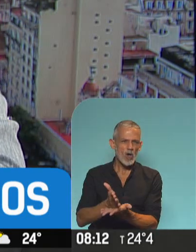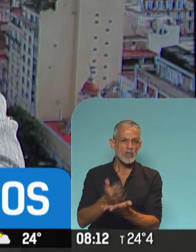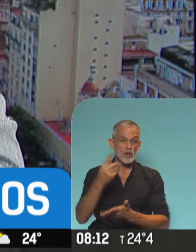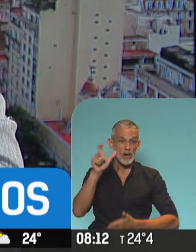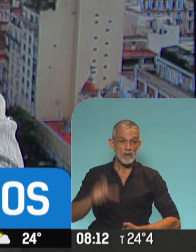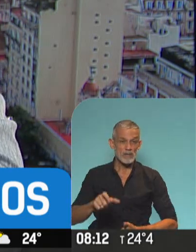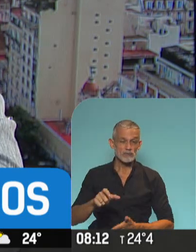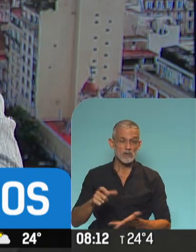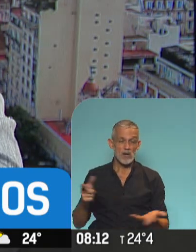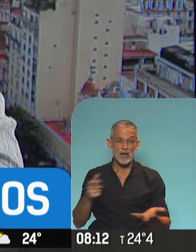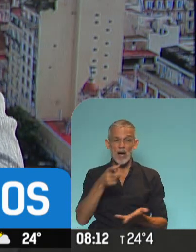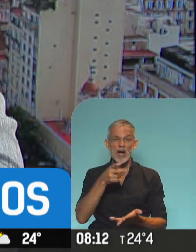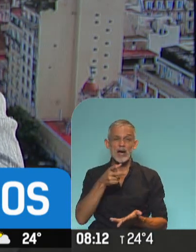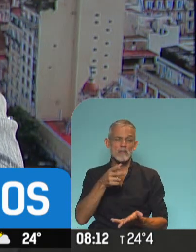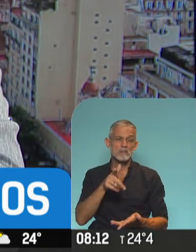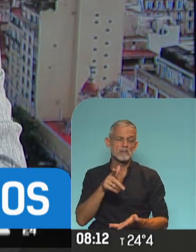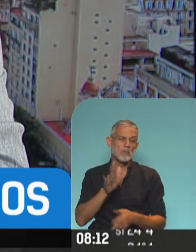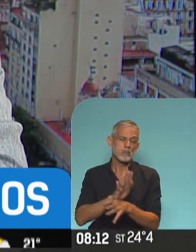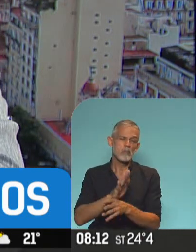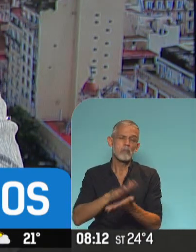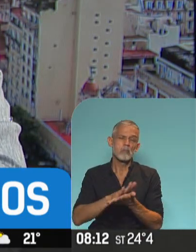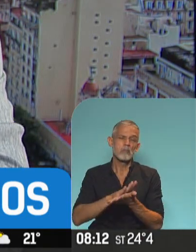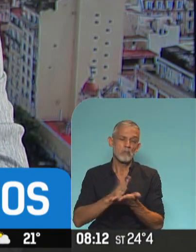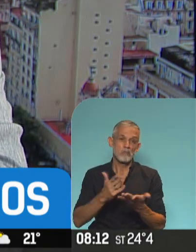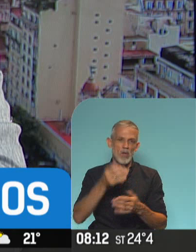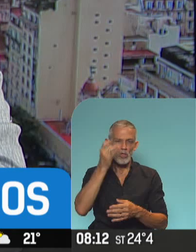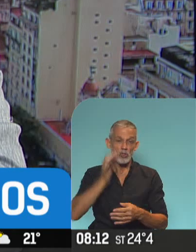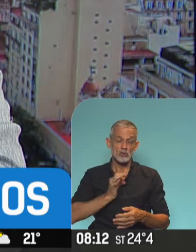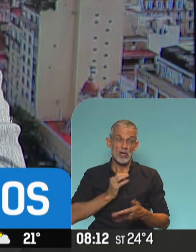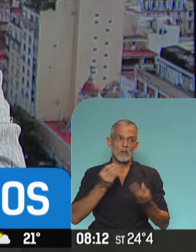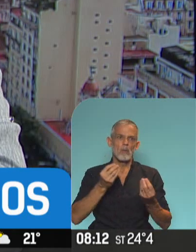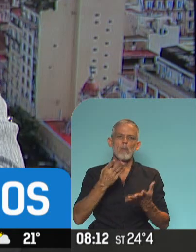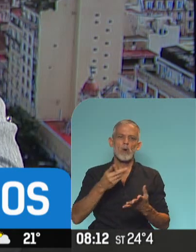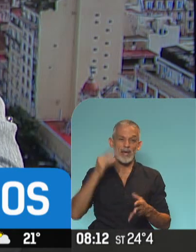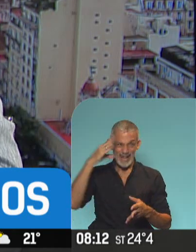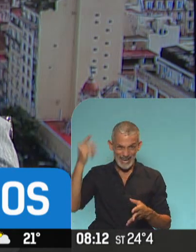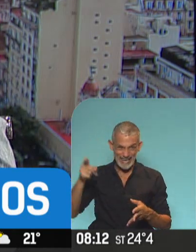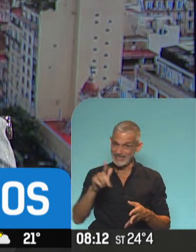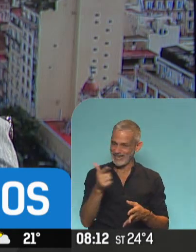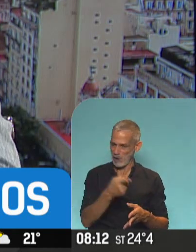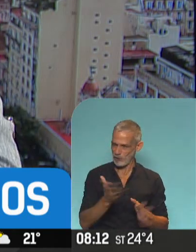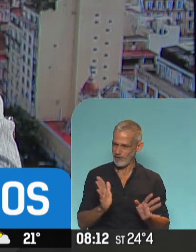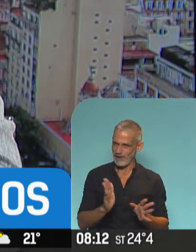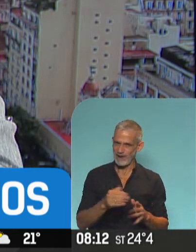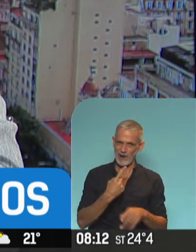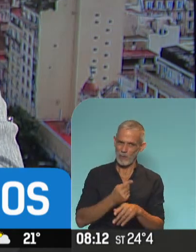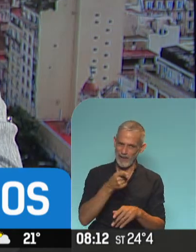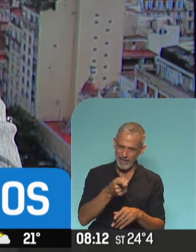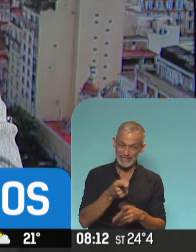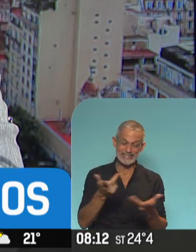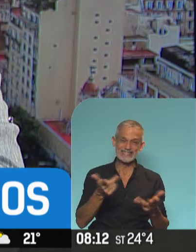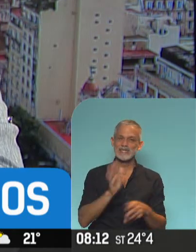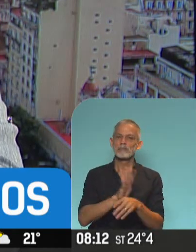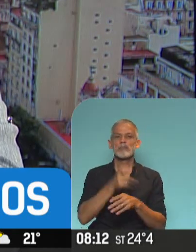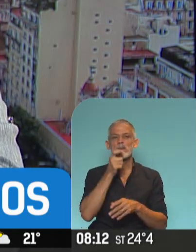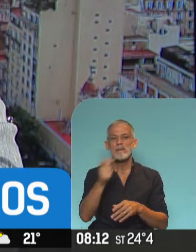en ausencia. O sea, le dieron 12 años a Báez porque Cristina Fernández no está sentada en ese juicio. Es un